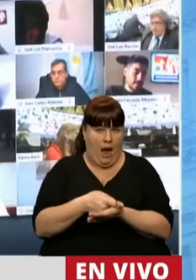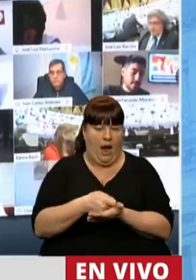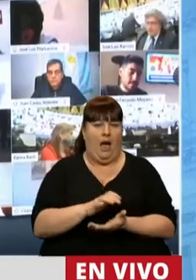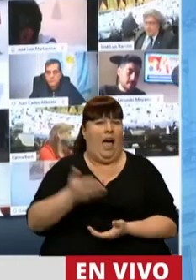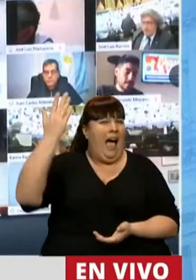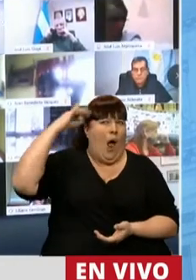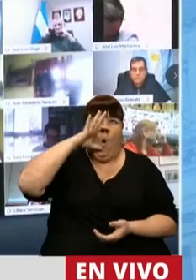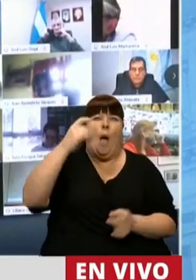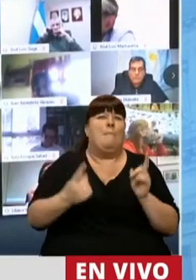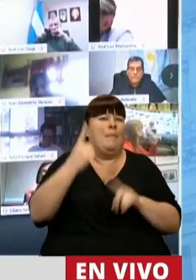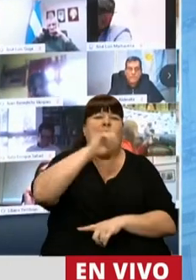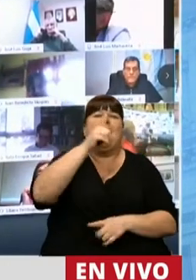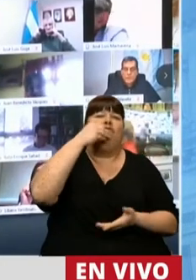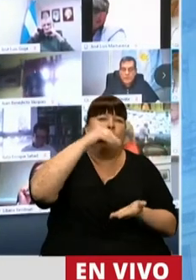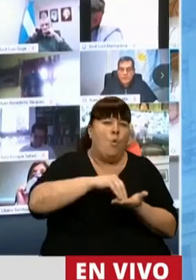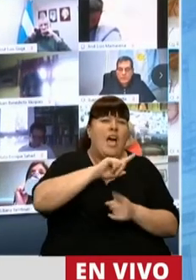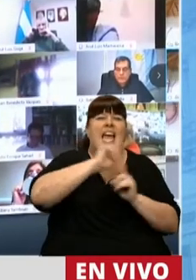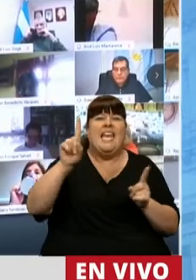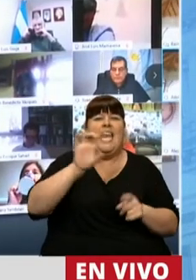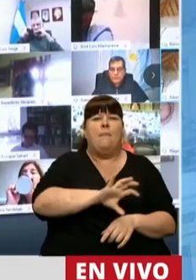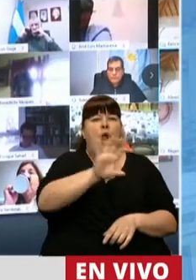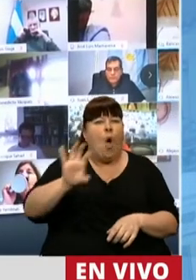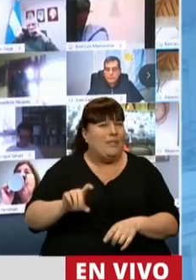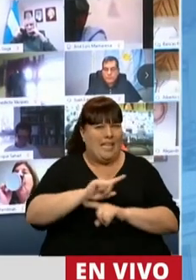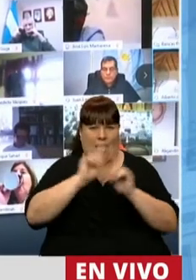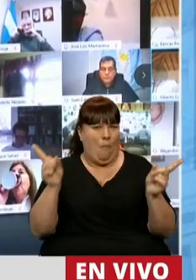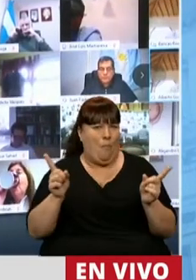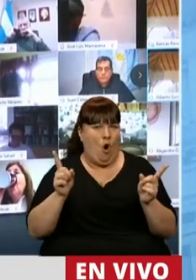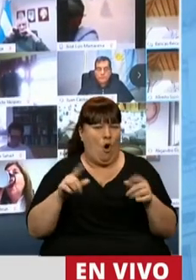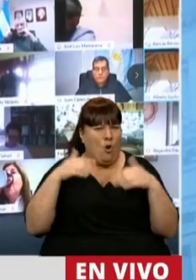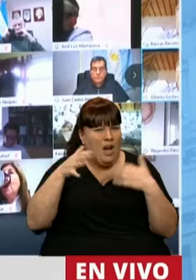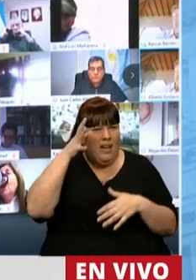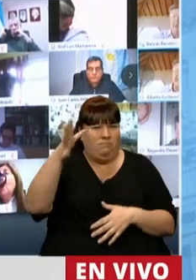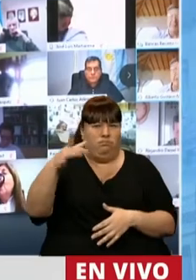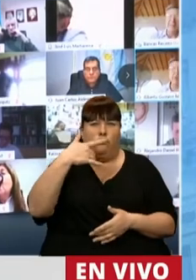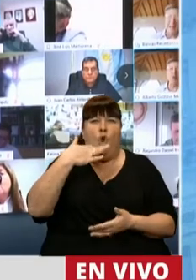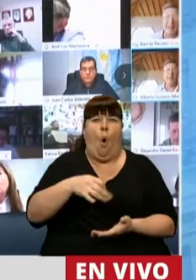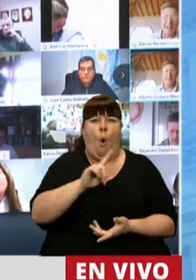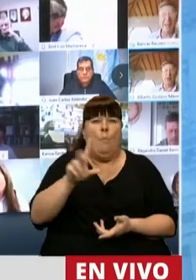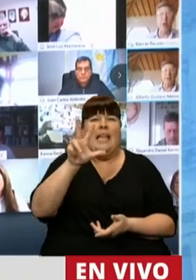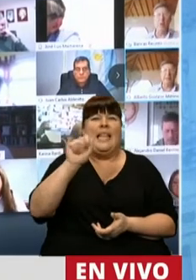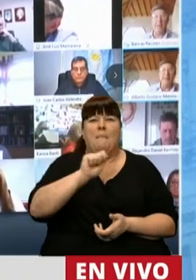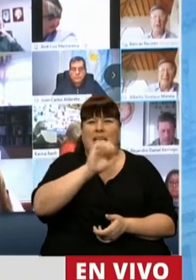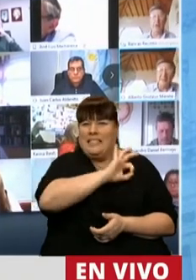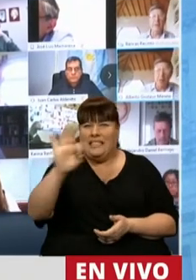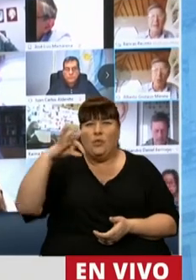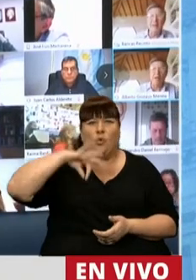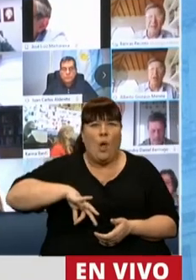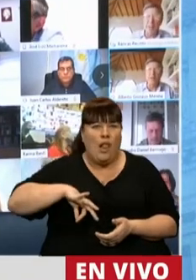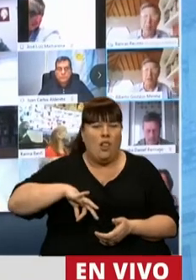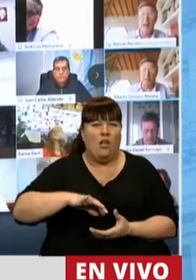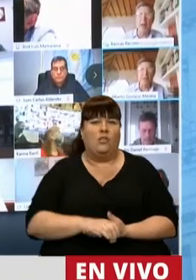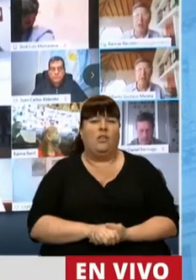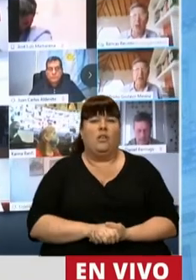existe antecedente, ni en Chubut, ni en las restantes provincias, de semejante incumplimiento, de 3 meses acumulados de